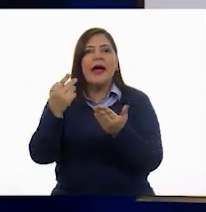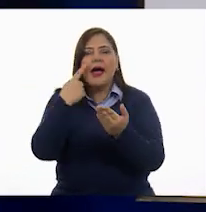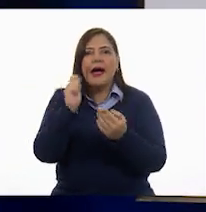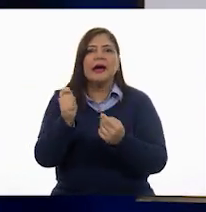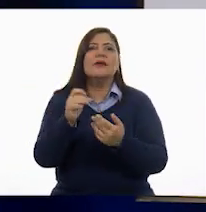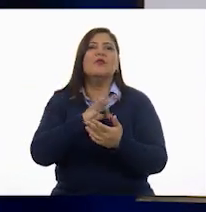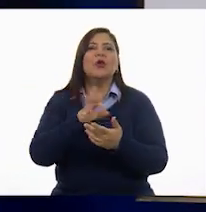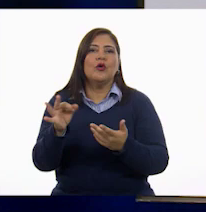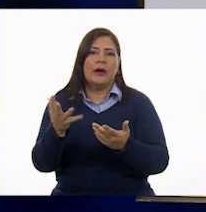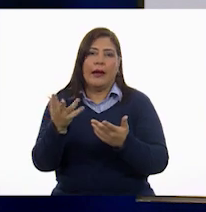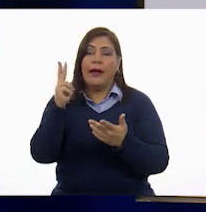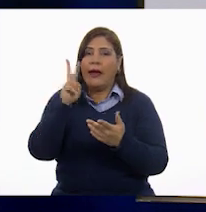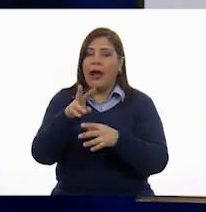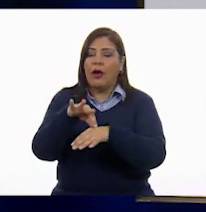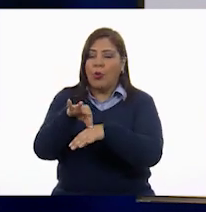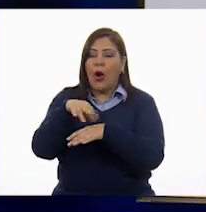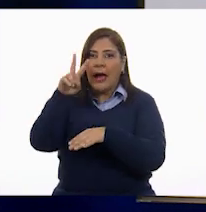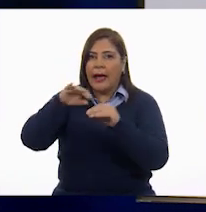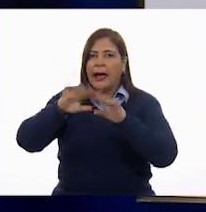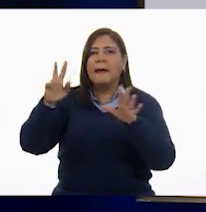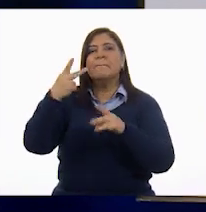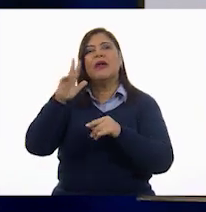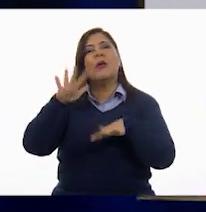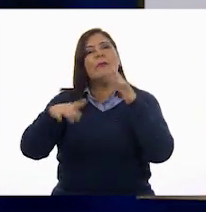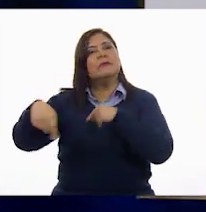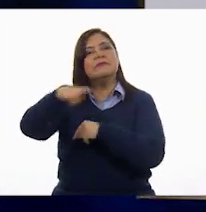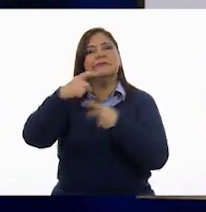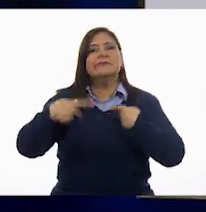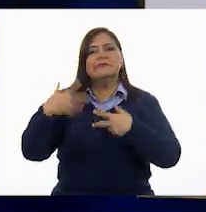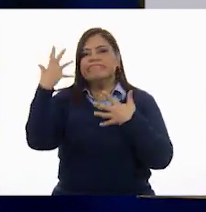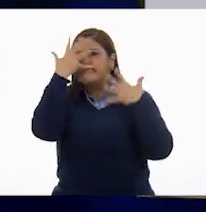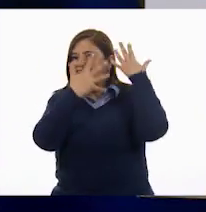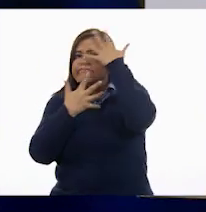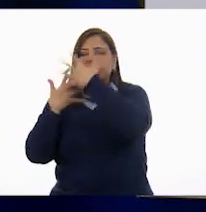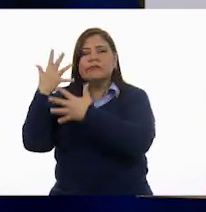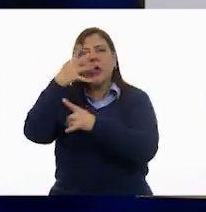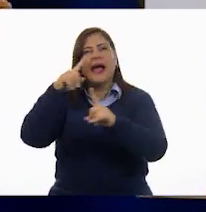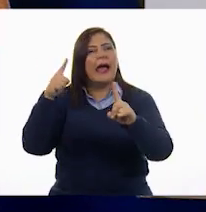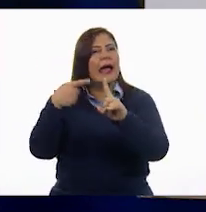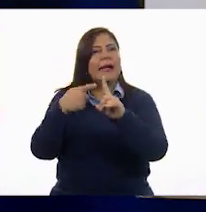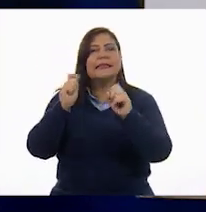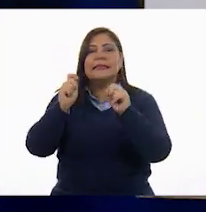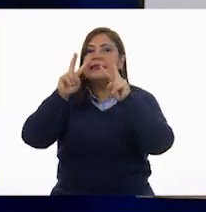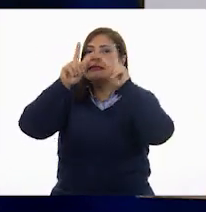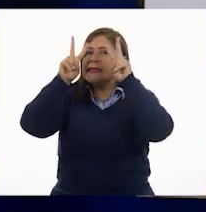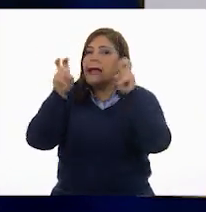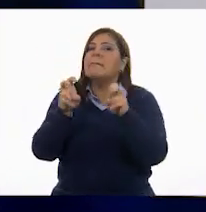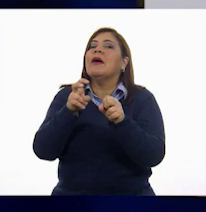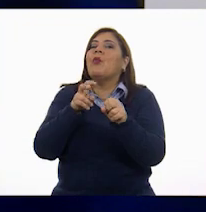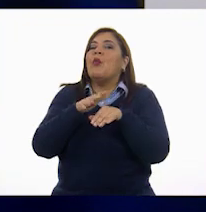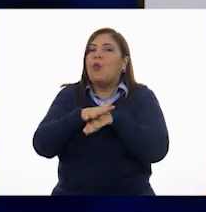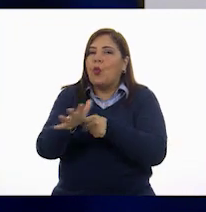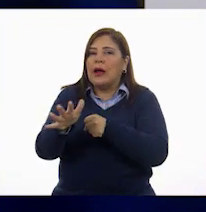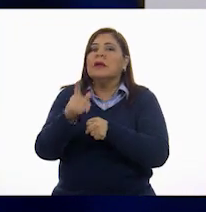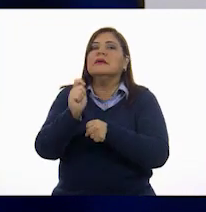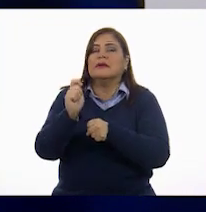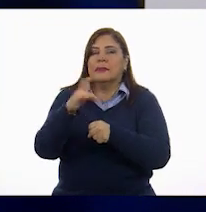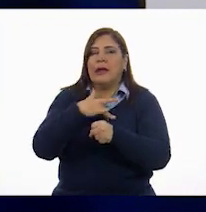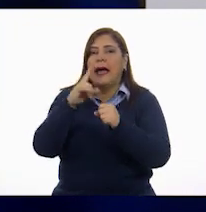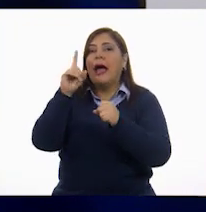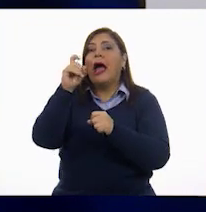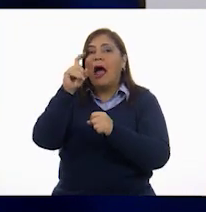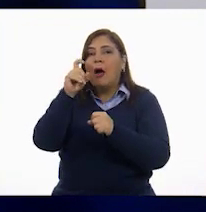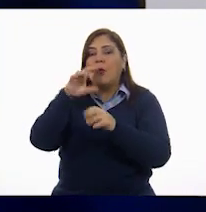claras, pero que a veces nos pueden confundir con respecto a el tema del agua que hay en